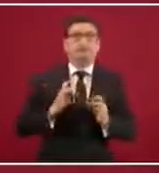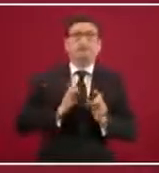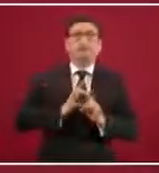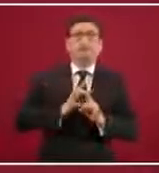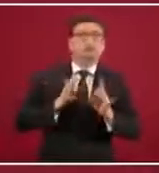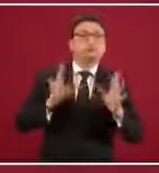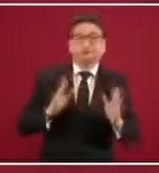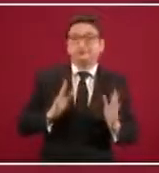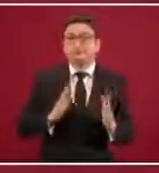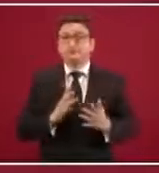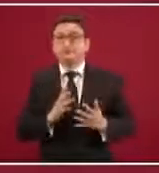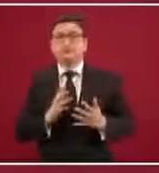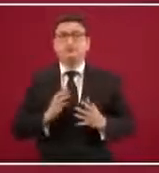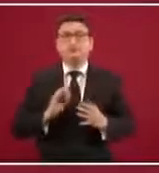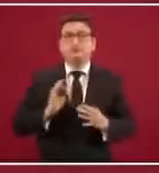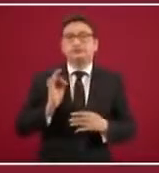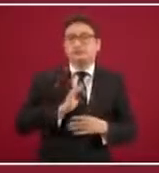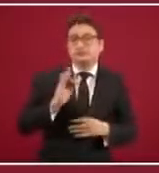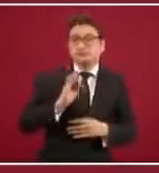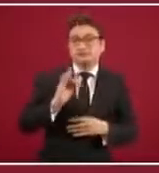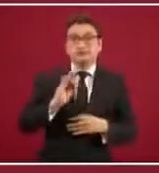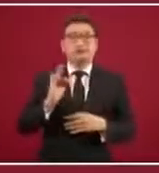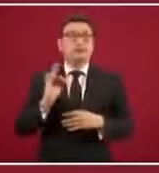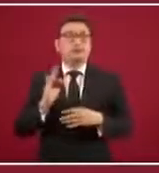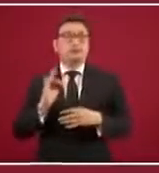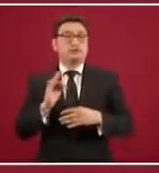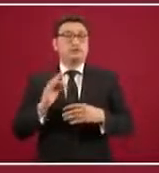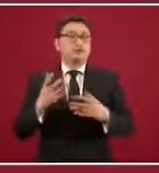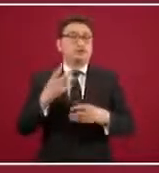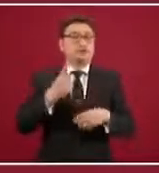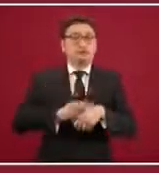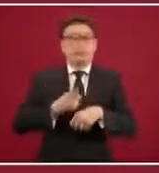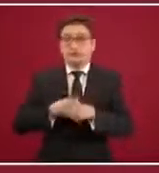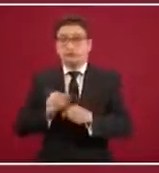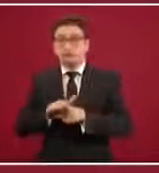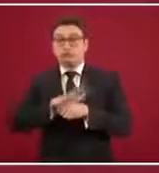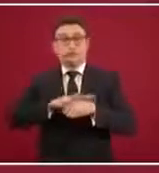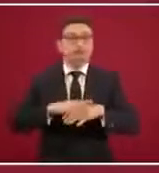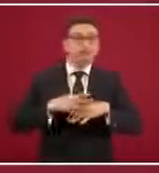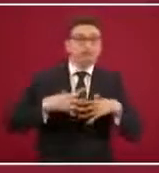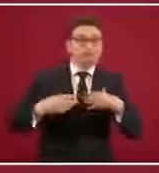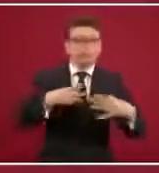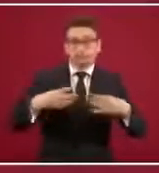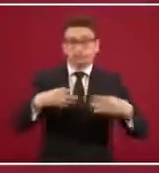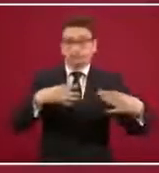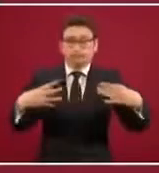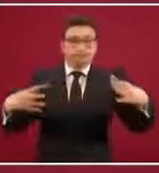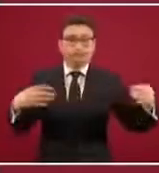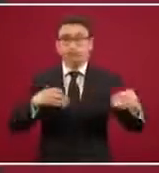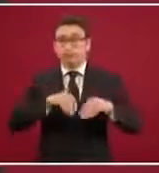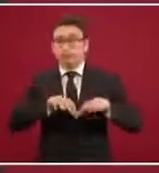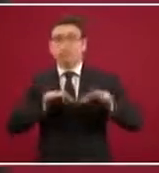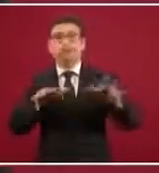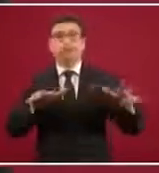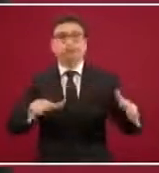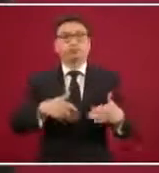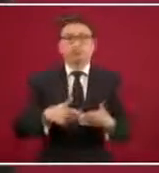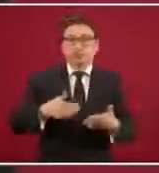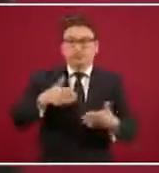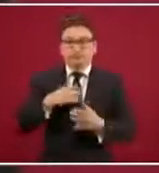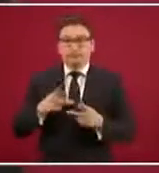hay un desbordamiento de la epidemia. Esto es tener todas las